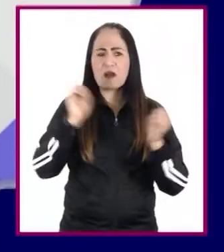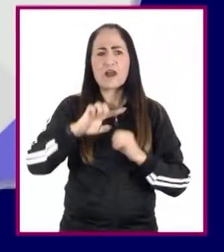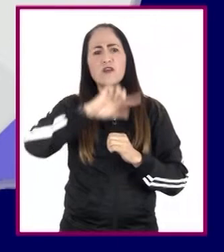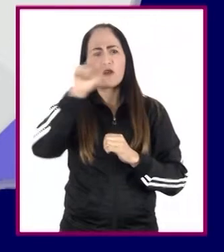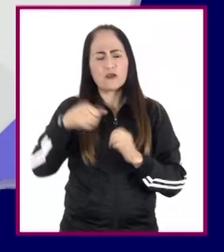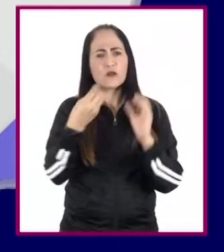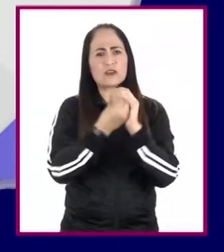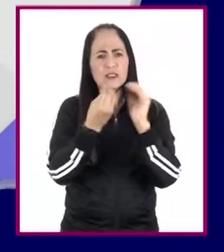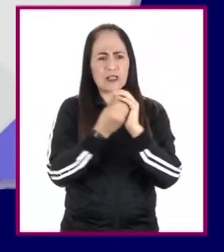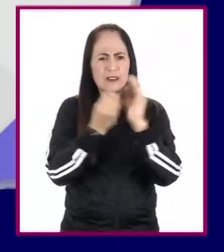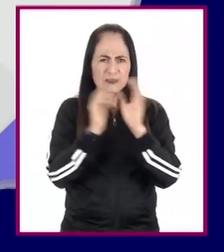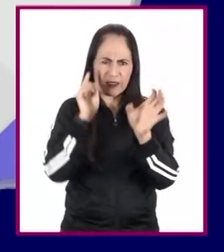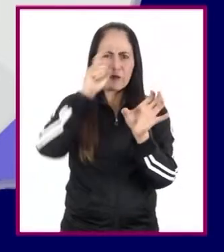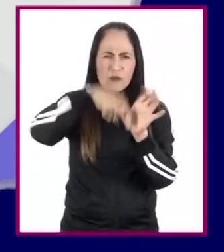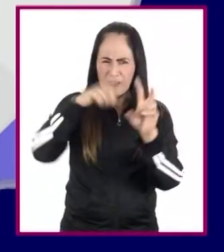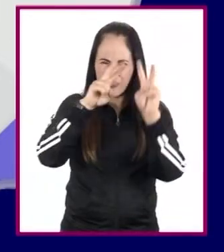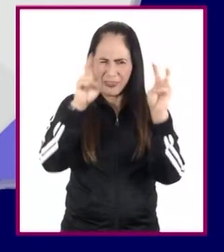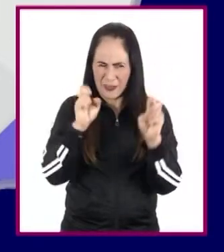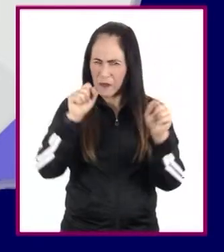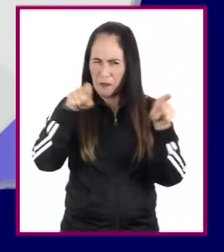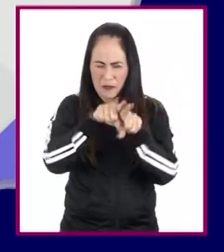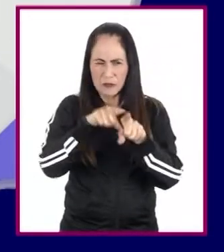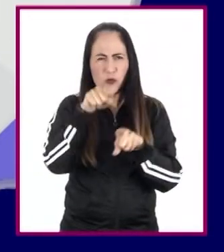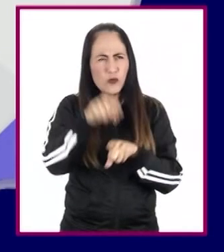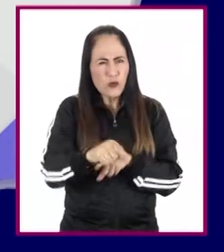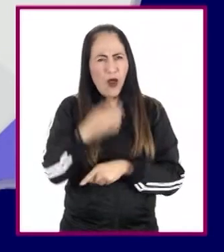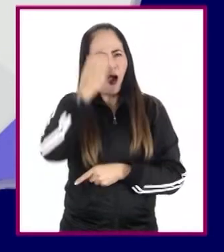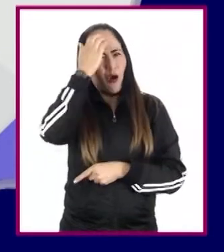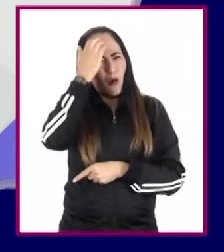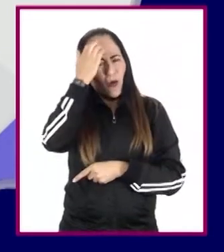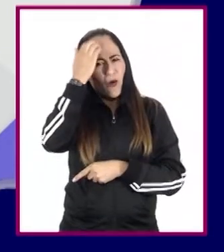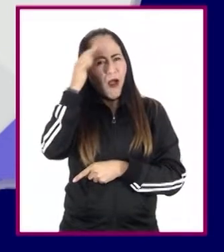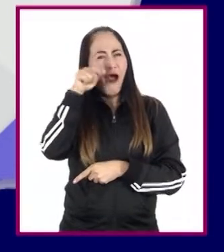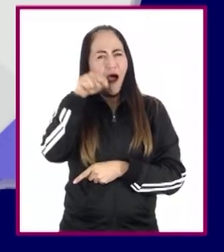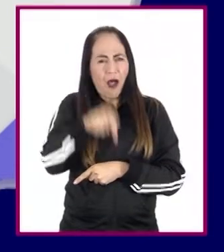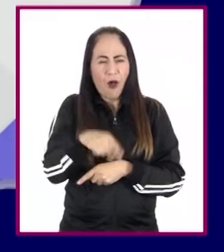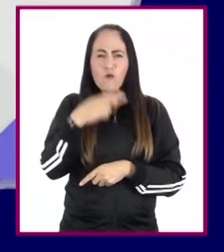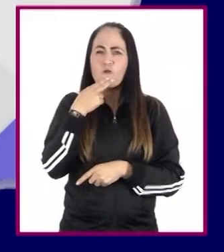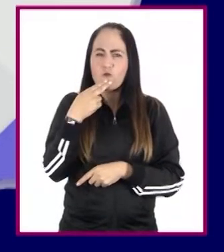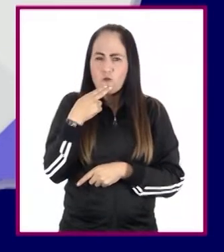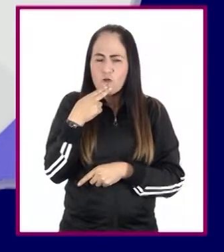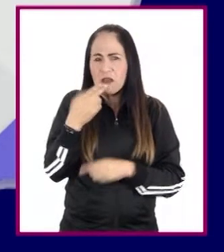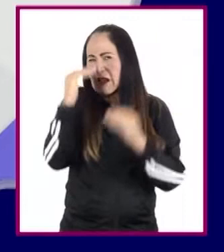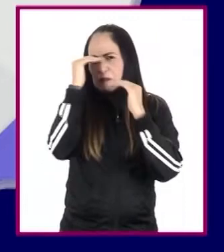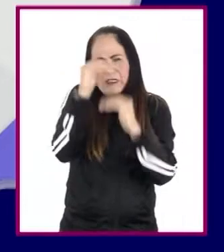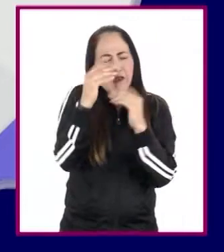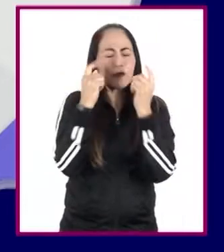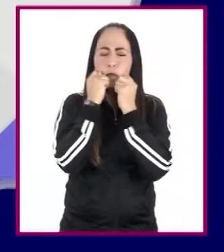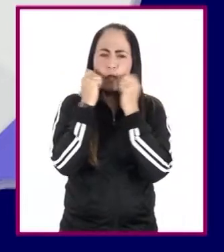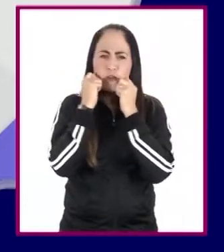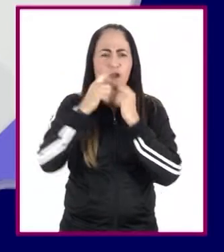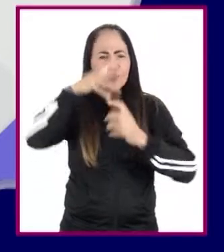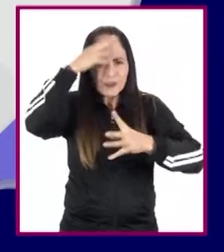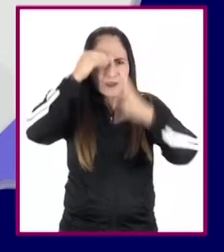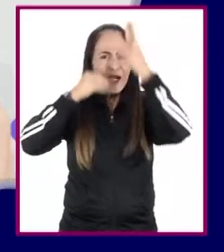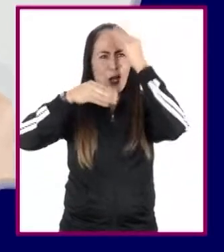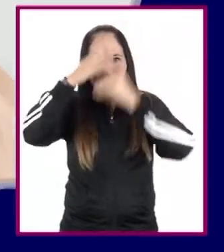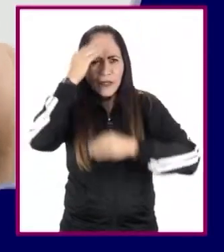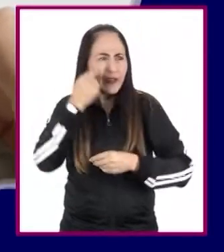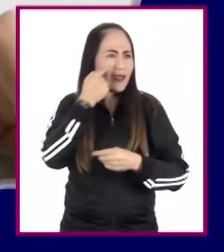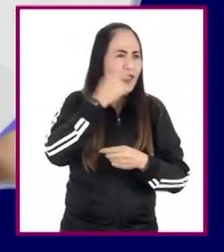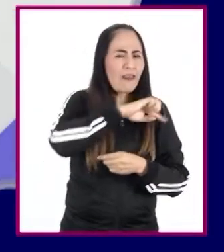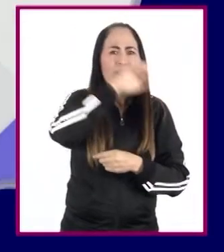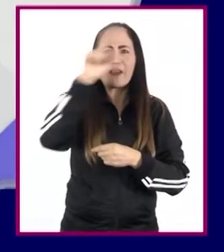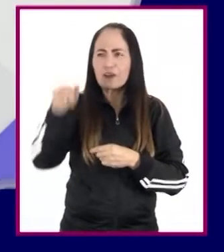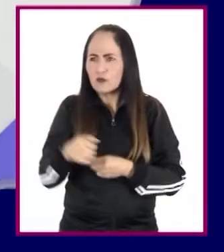de astrofísica que me di cuenta que ahí podía aplicar mis conocimientos, limitados y todo lo que quieras, pero veía dónde aplicarlos y